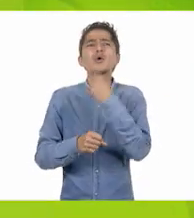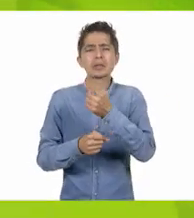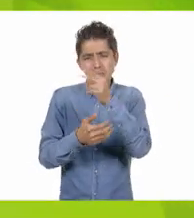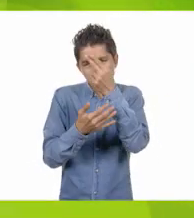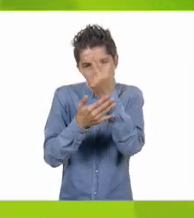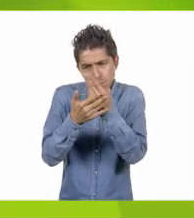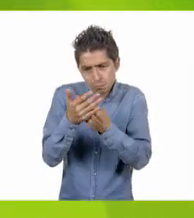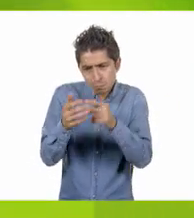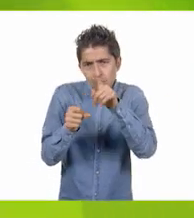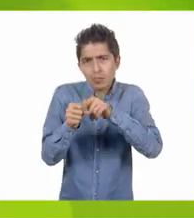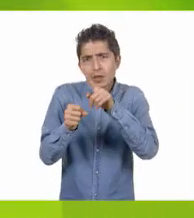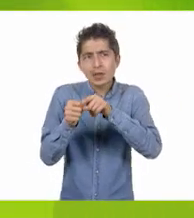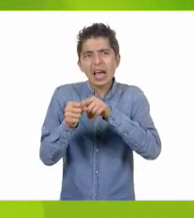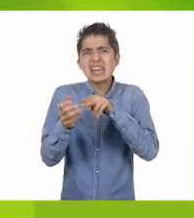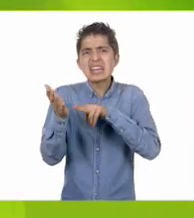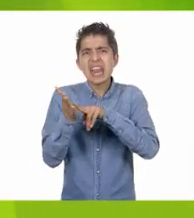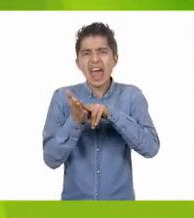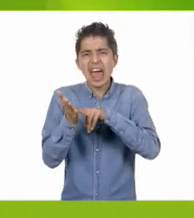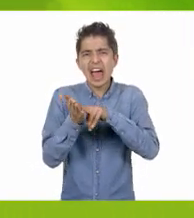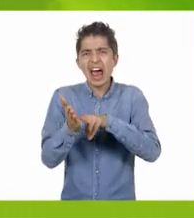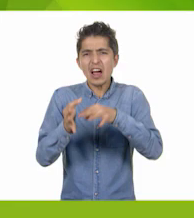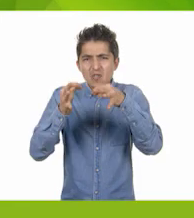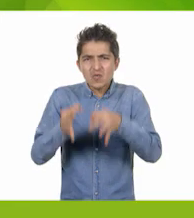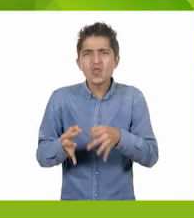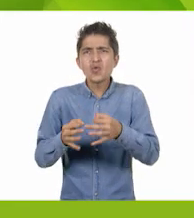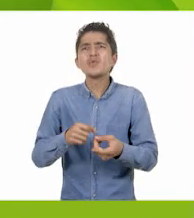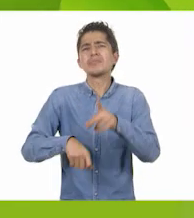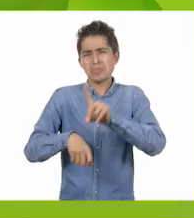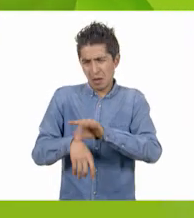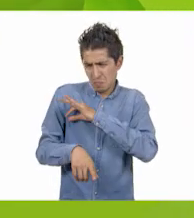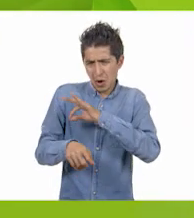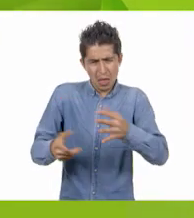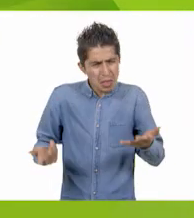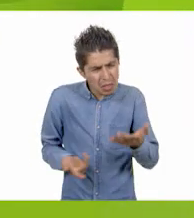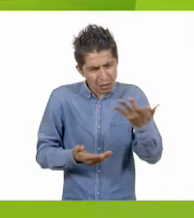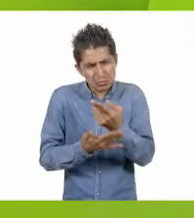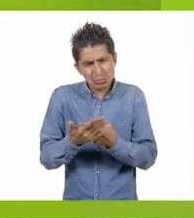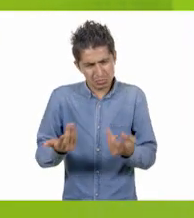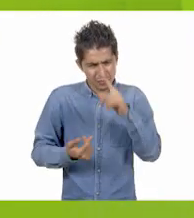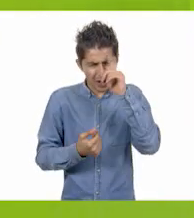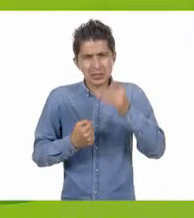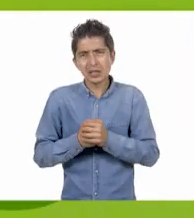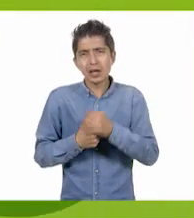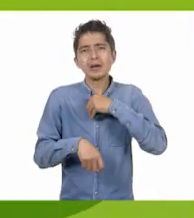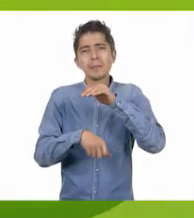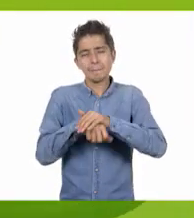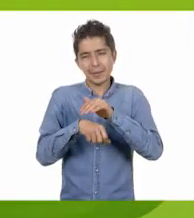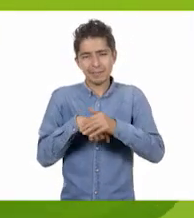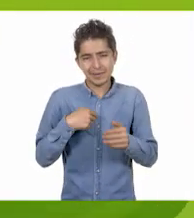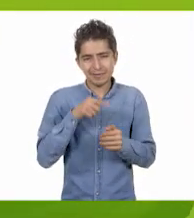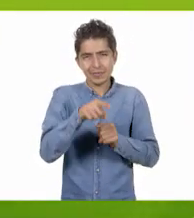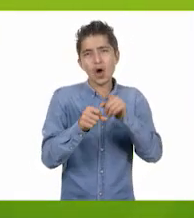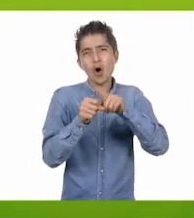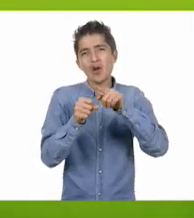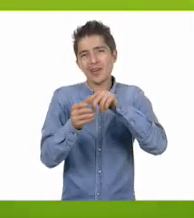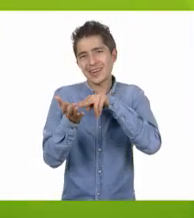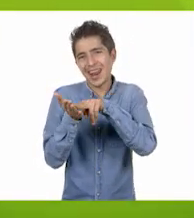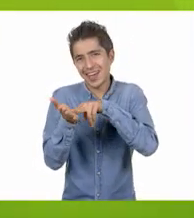una pelota de playa negra alguna vez? ¿Es mucho pedir? Tu amigo, Crayón